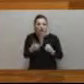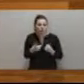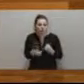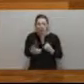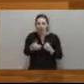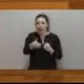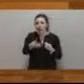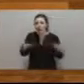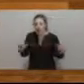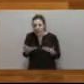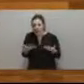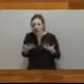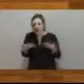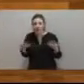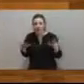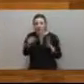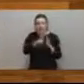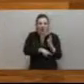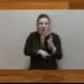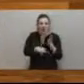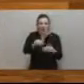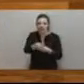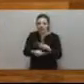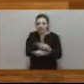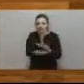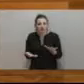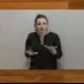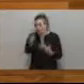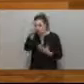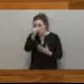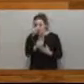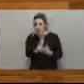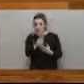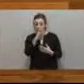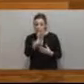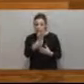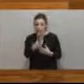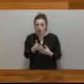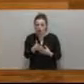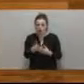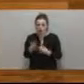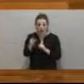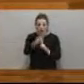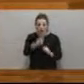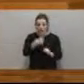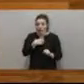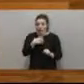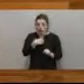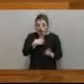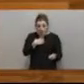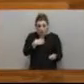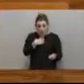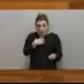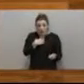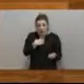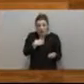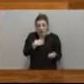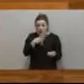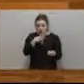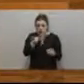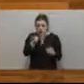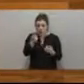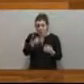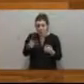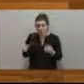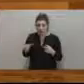las urgencias, ni medidas que van a adoptar. Por lo tanto, y ante la indefensión de todos los asturianos, que pagamos un alto precio